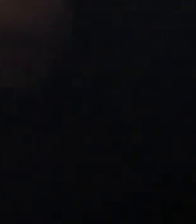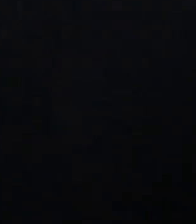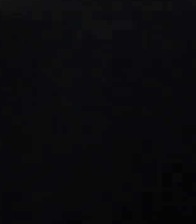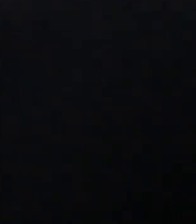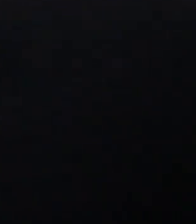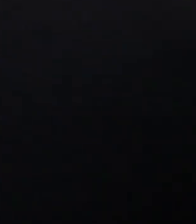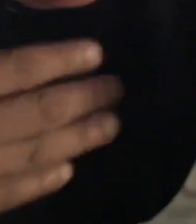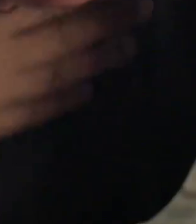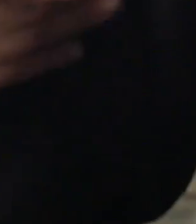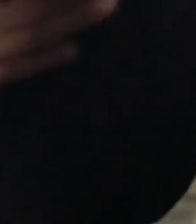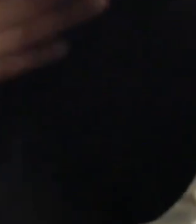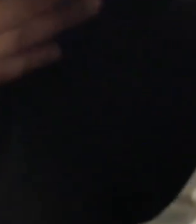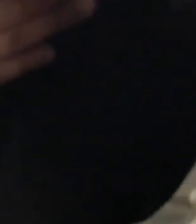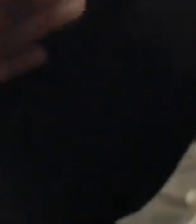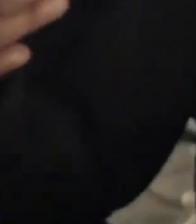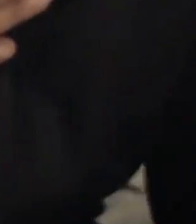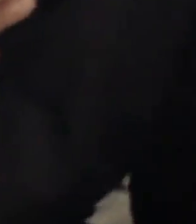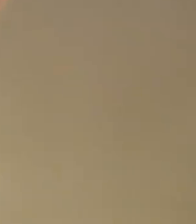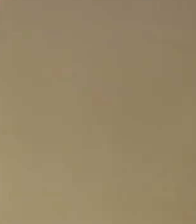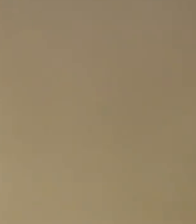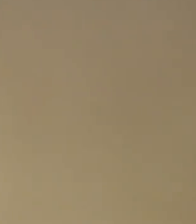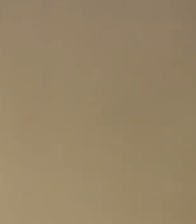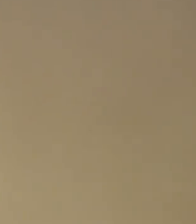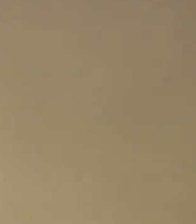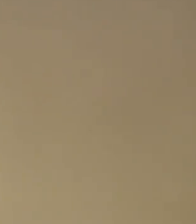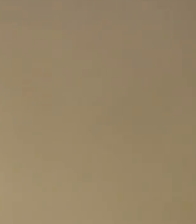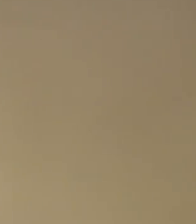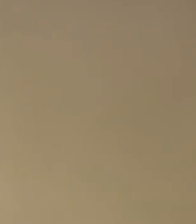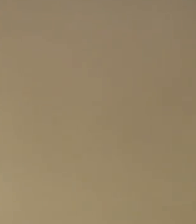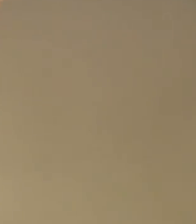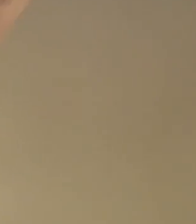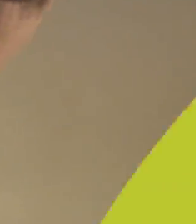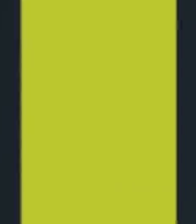Estar cerca evita que caigan las adicciones.